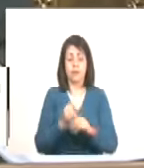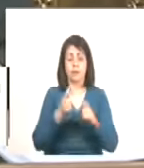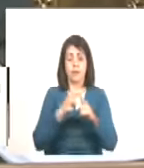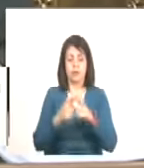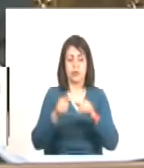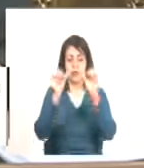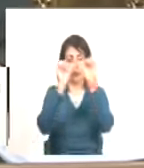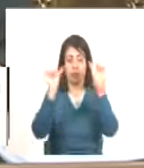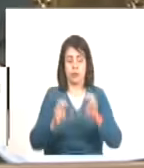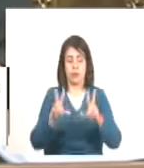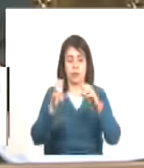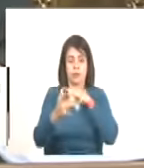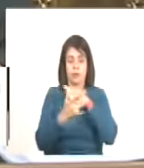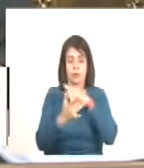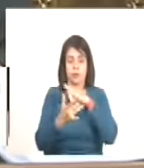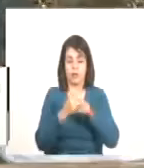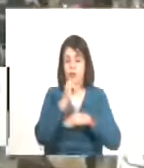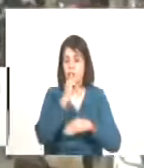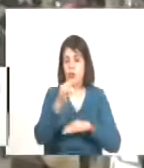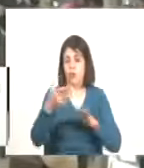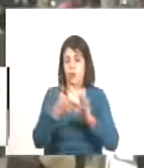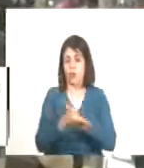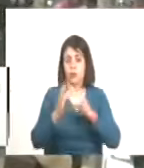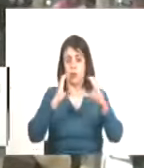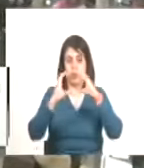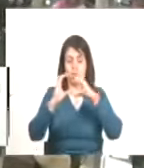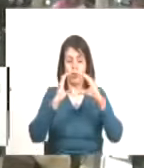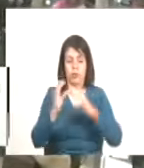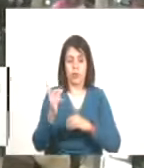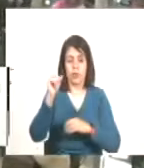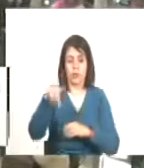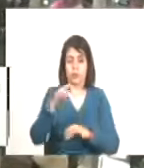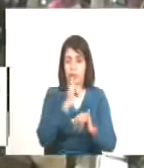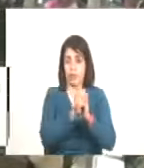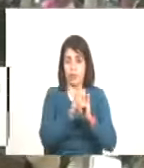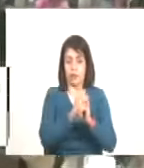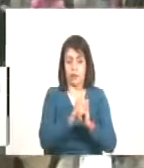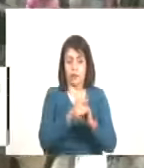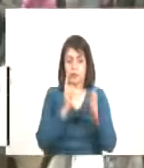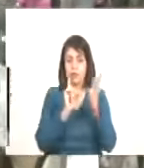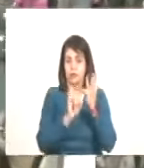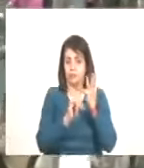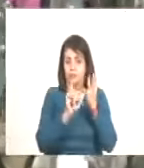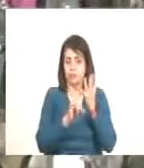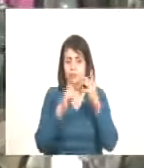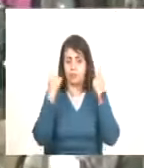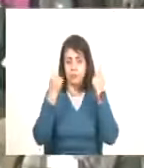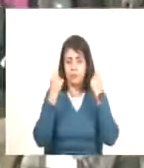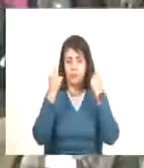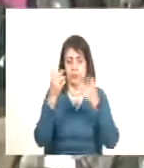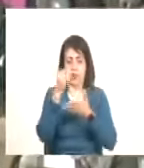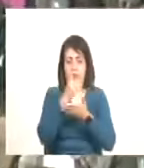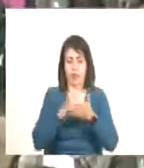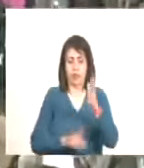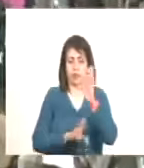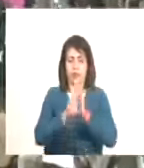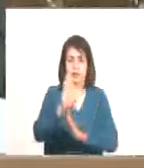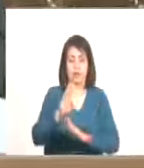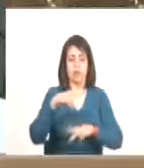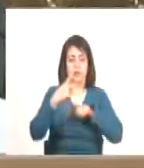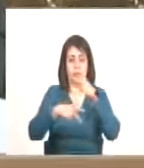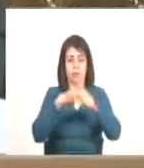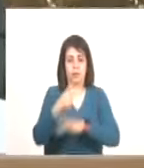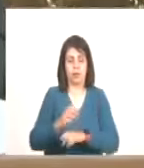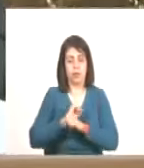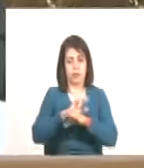los nuevos sistemas y tecnologías de la información y las comunicaciones, incluida Internet. 5. Promover el diseño, el desarrollo, la producción